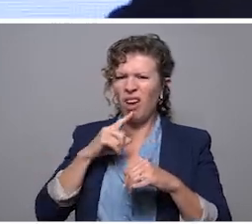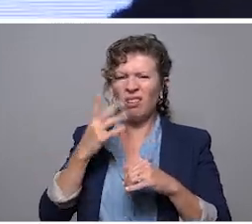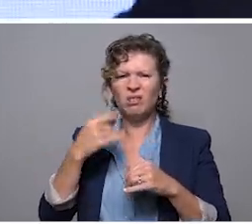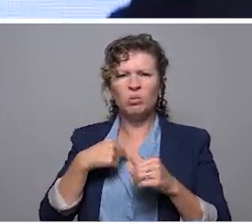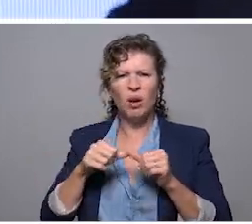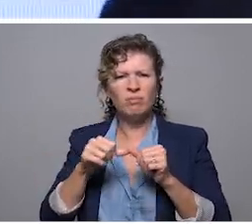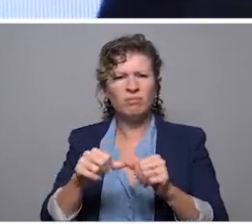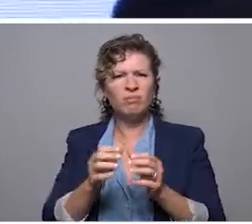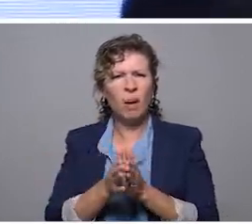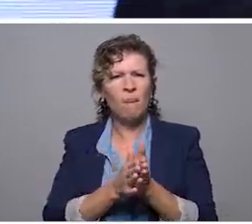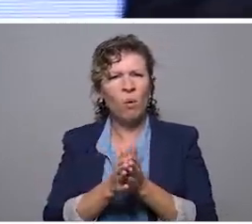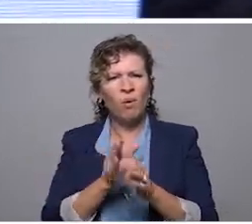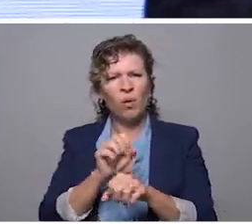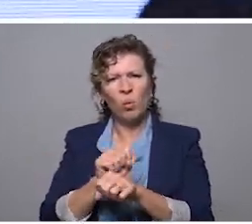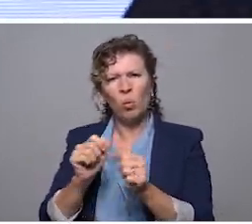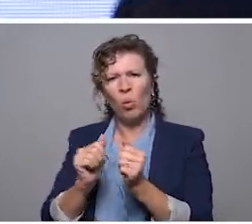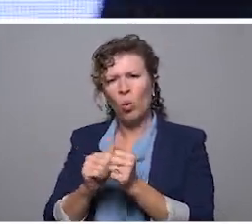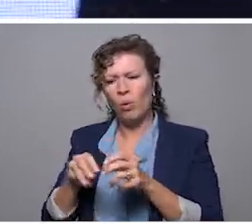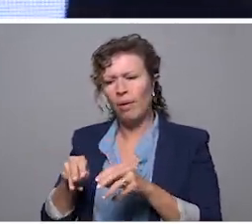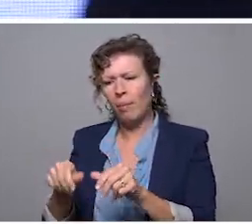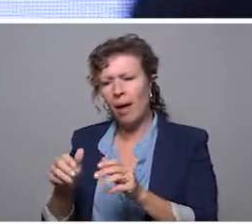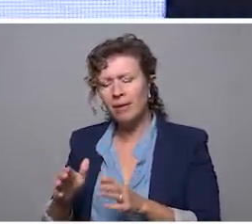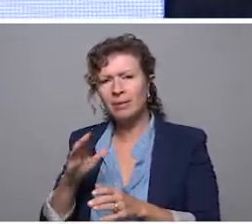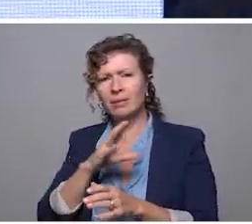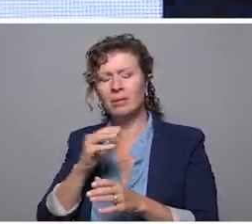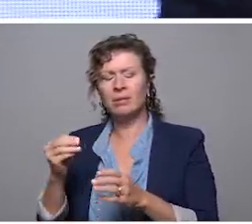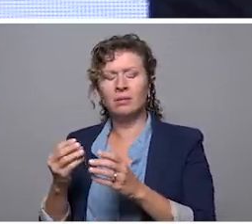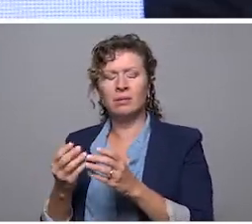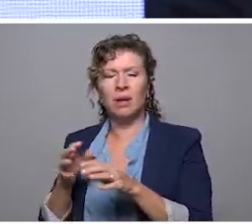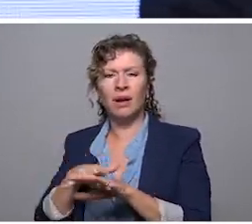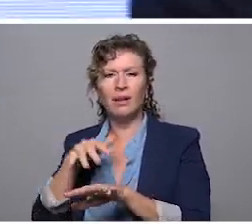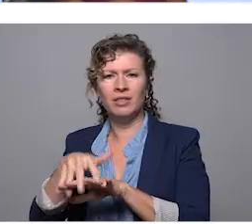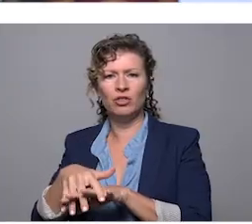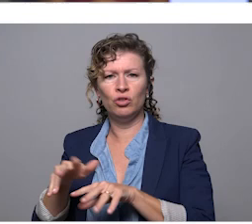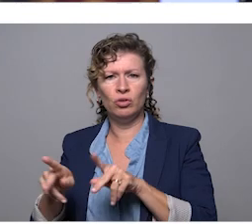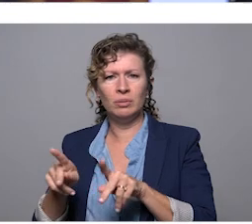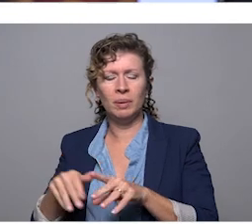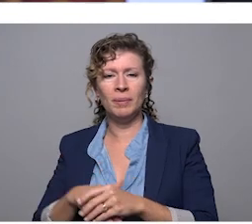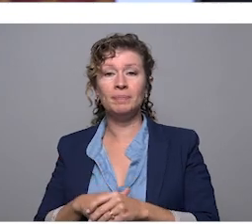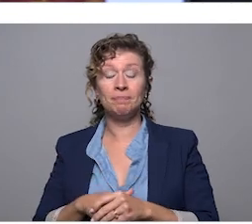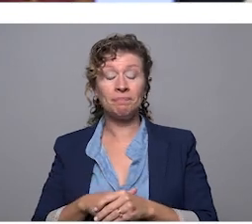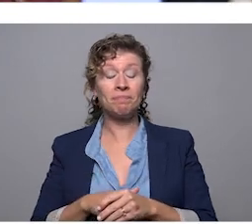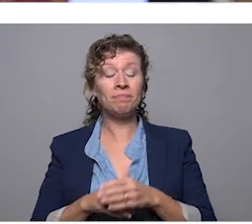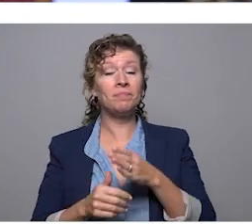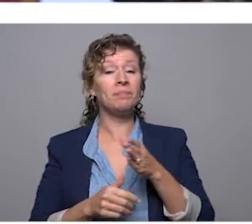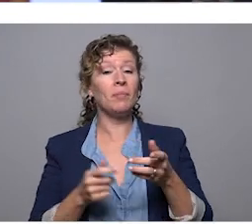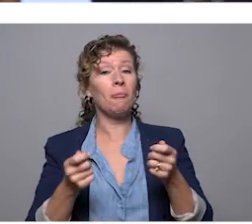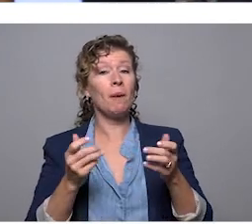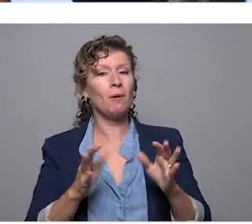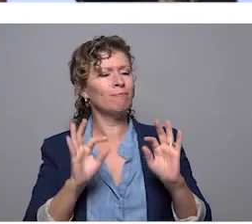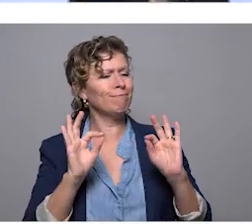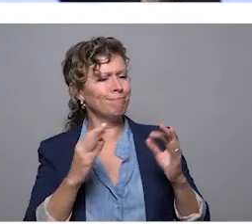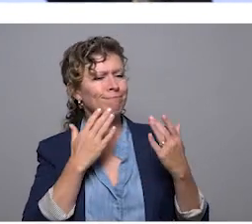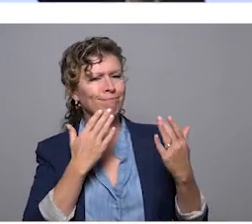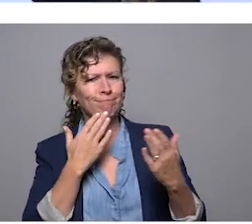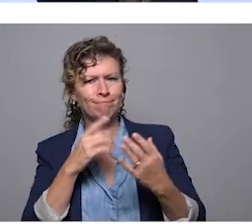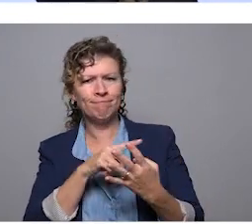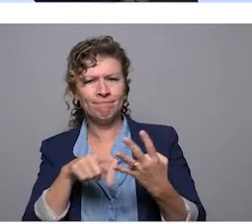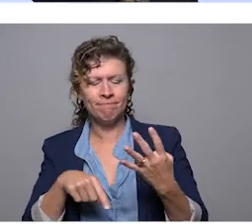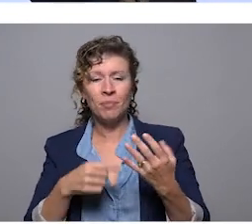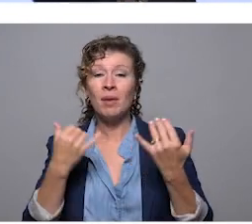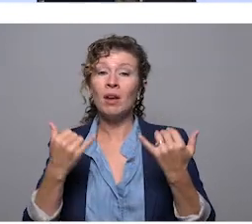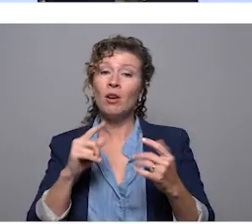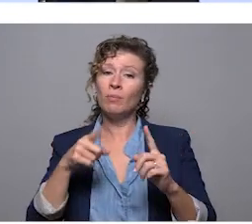indígenas excelente ya concentrándonos en el tema de la inclusión financiera realmente hemos tenido varios